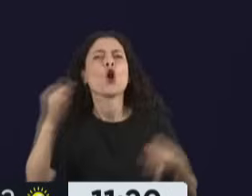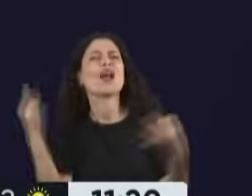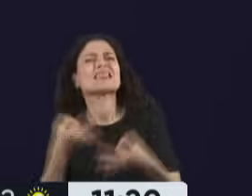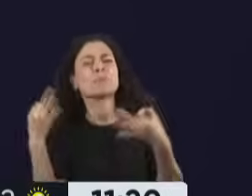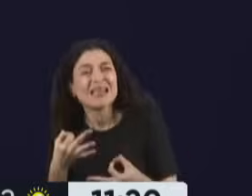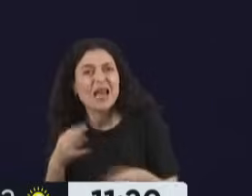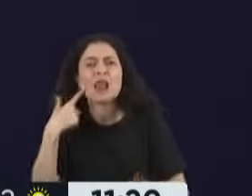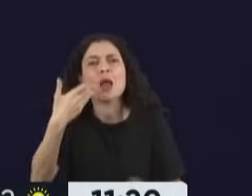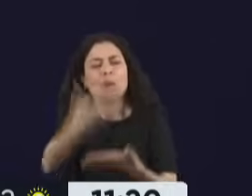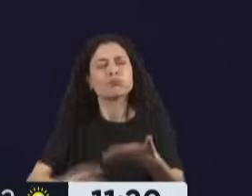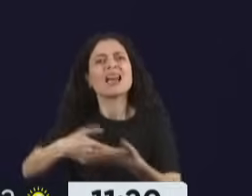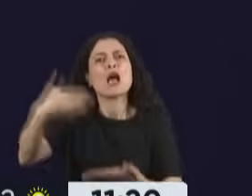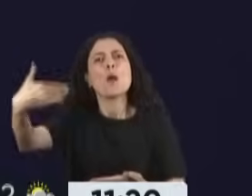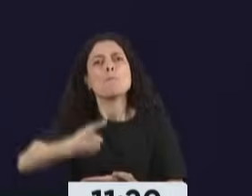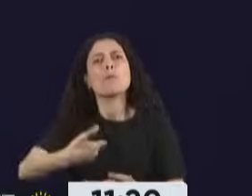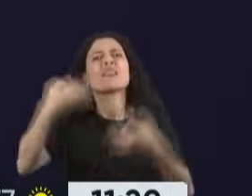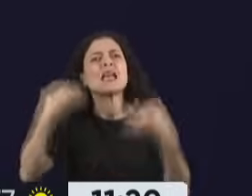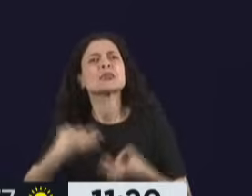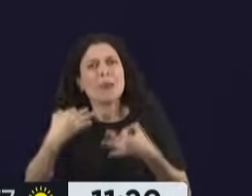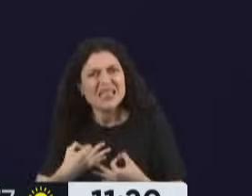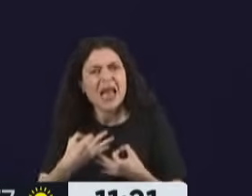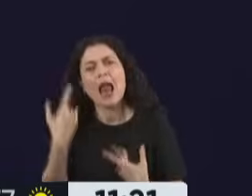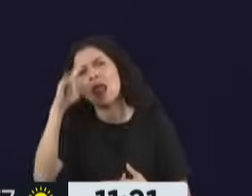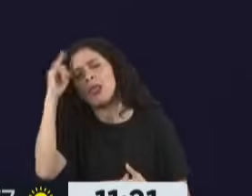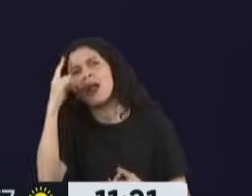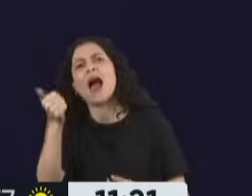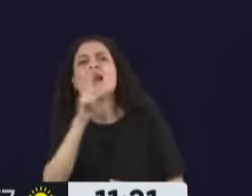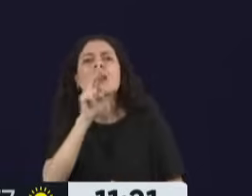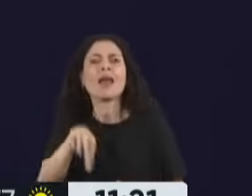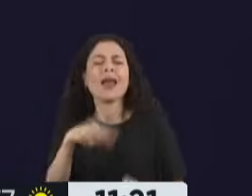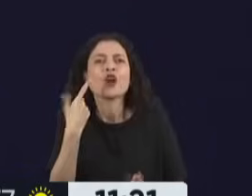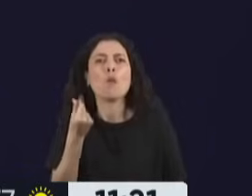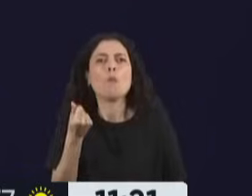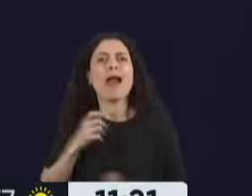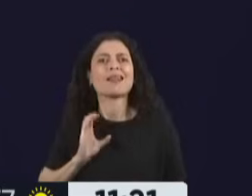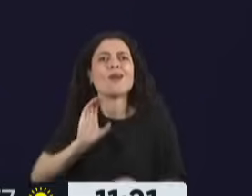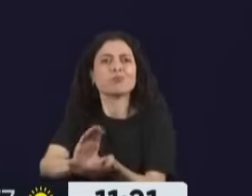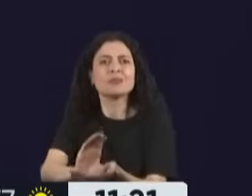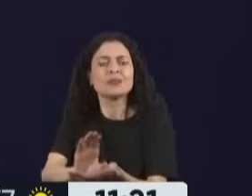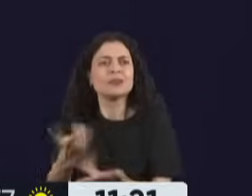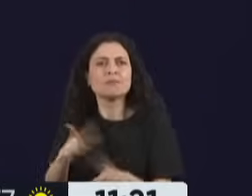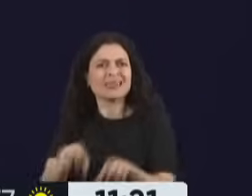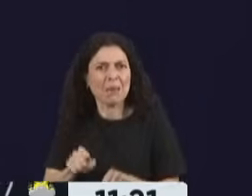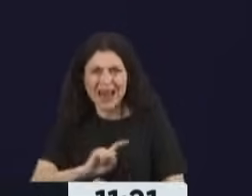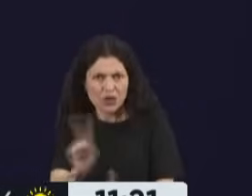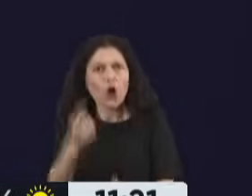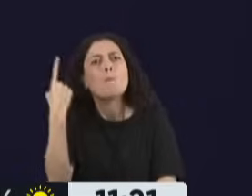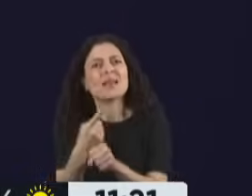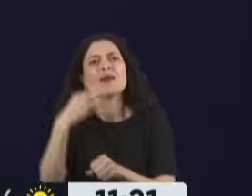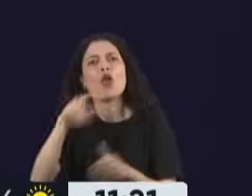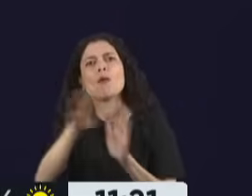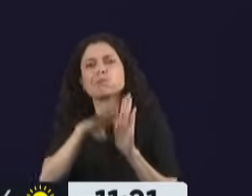una justificación que lo amerite. No se hacen ATNs por hacerse, no se hacen adelantos por hacerse. No lo sé,